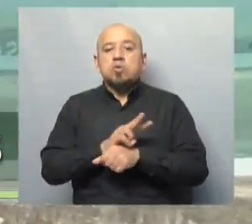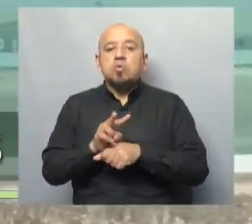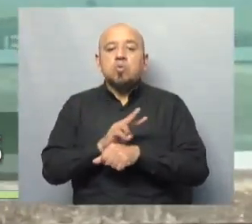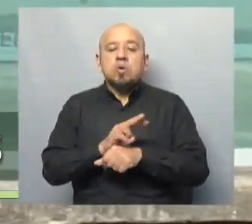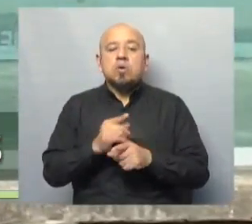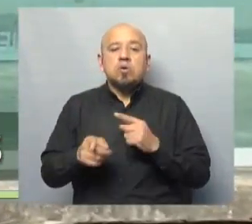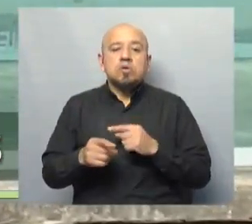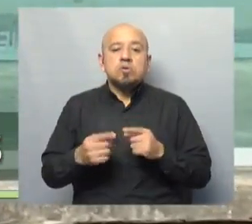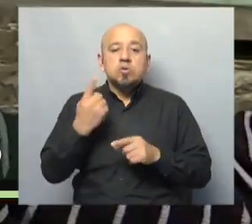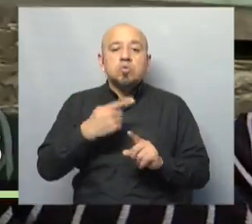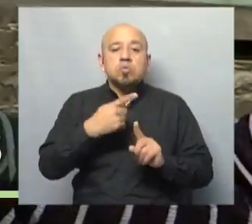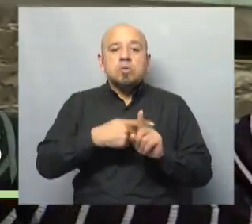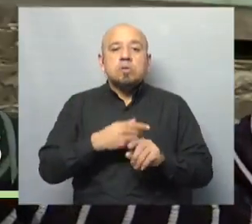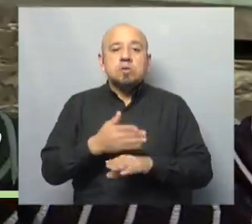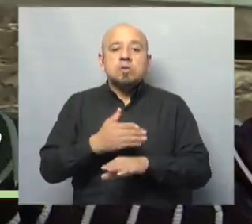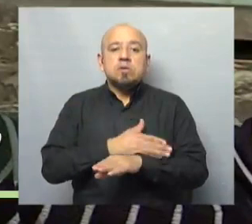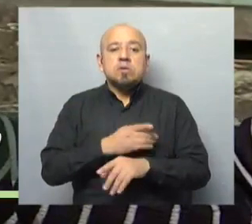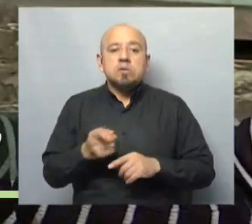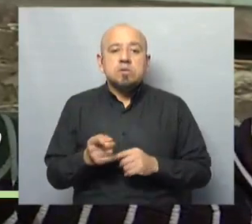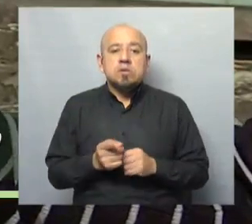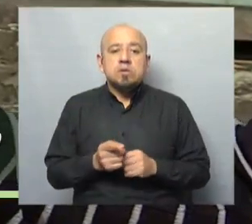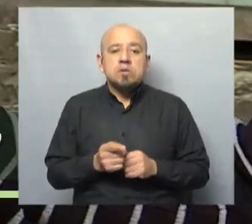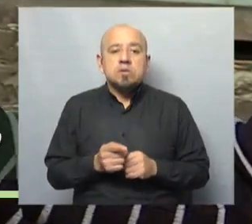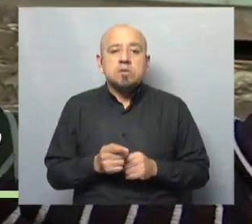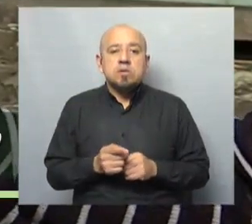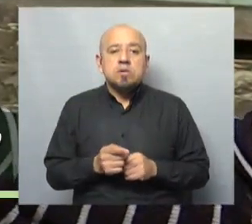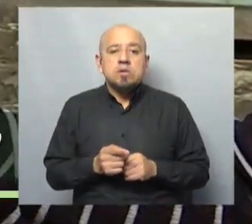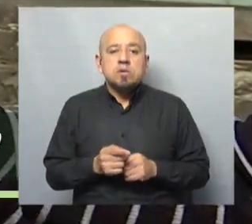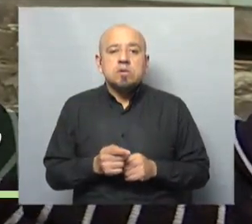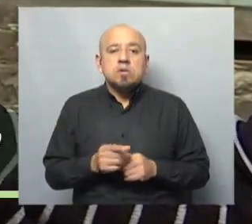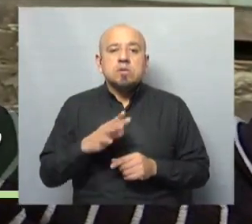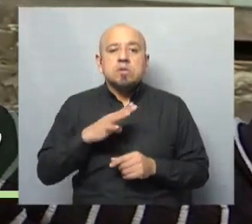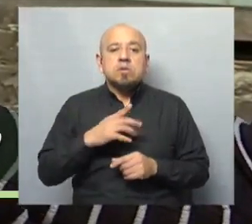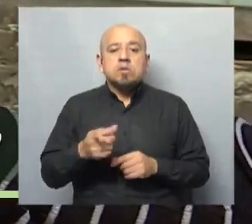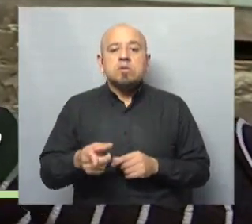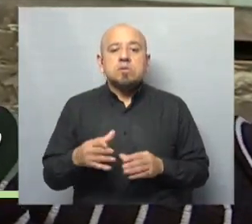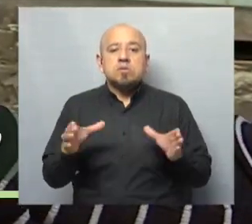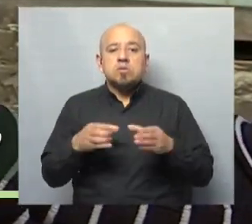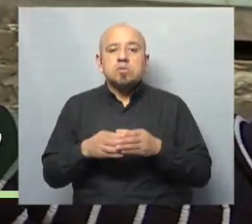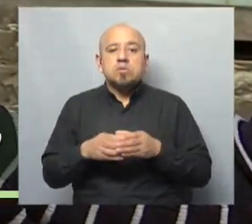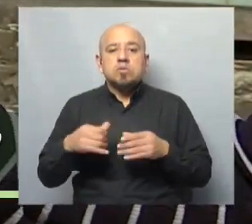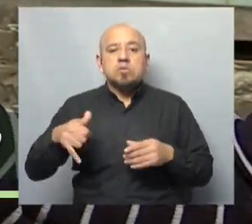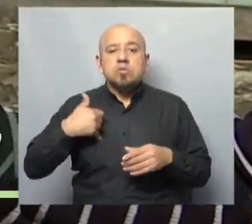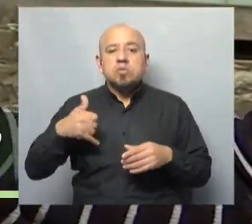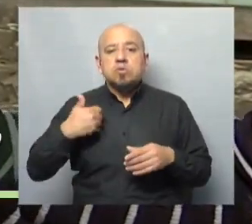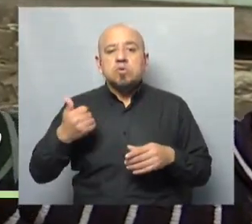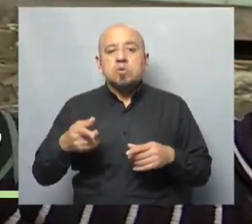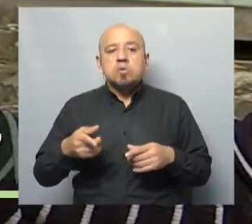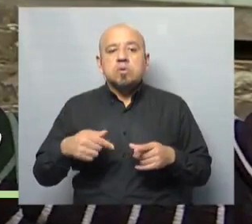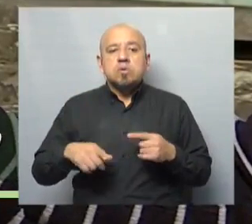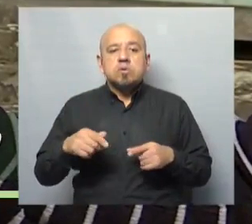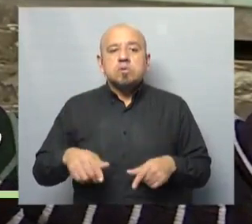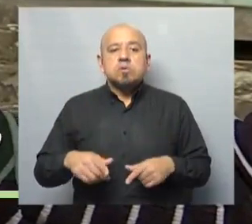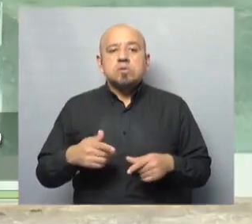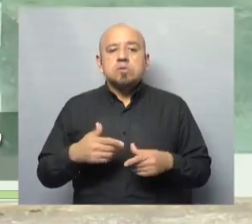daños datan de un mes atrás nosotros lo que comunicamos fue que había un grupo de chiquitines que a veces también quedando en el